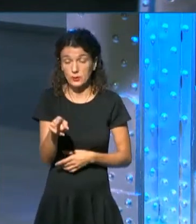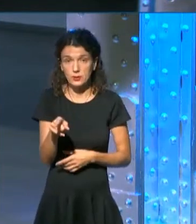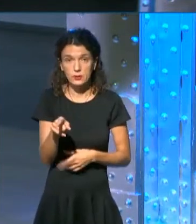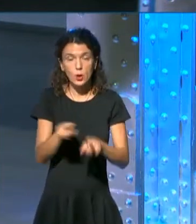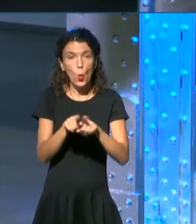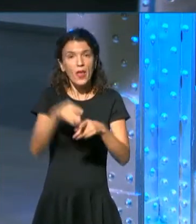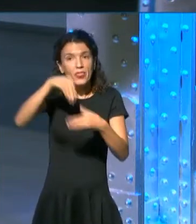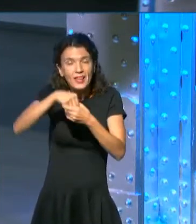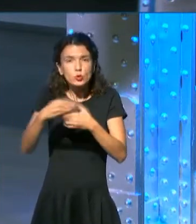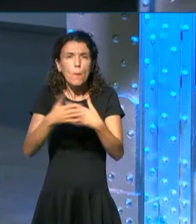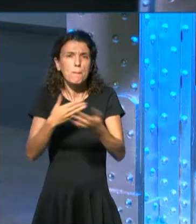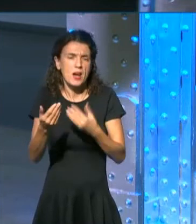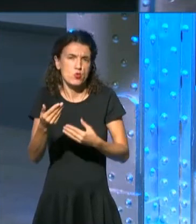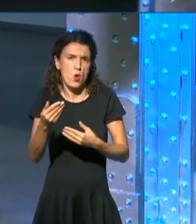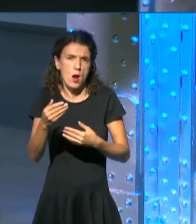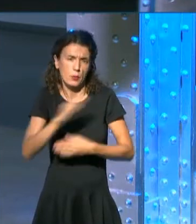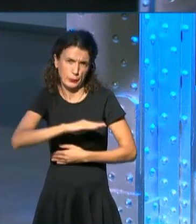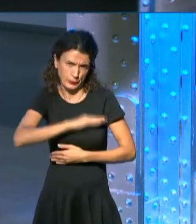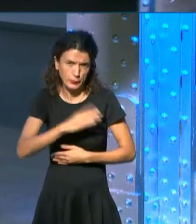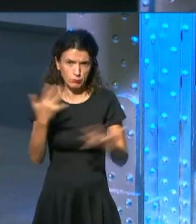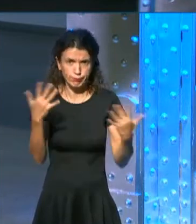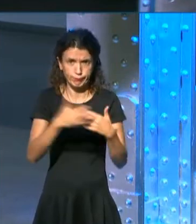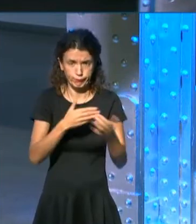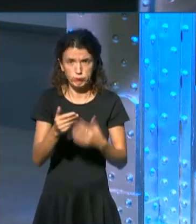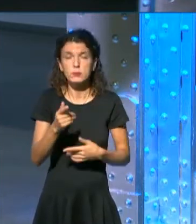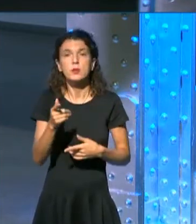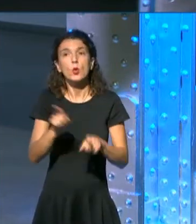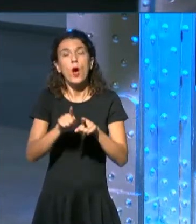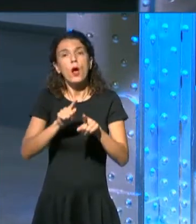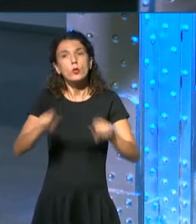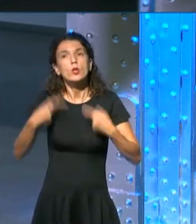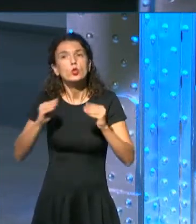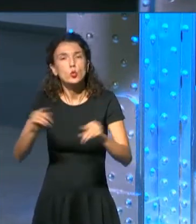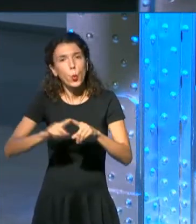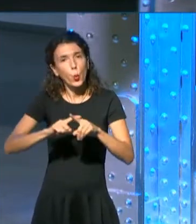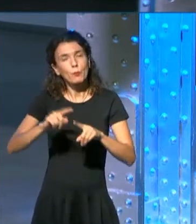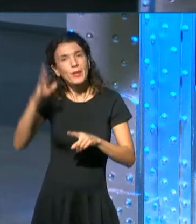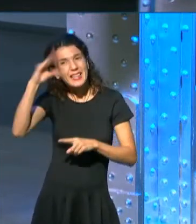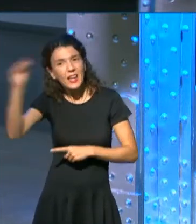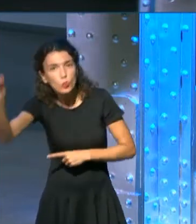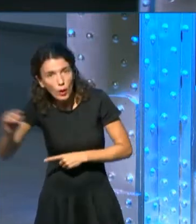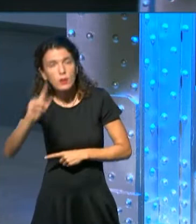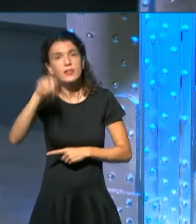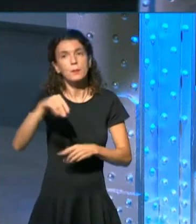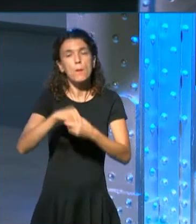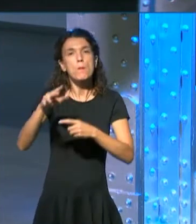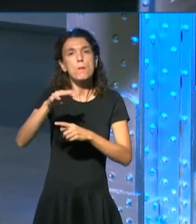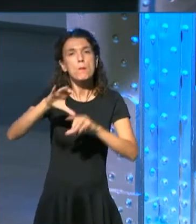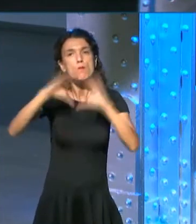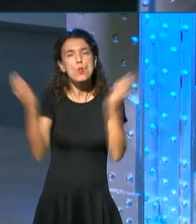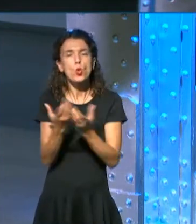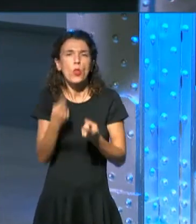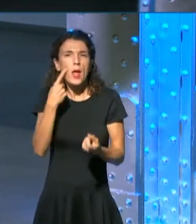una componente manual muy grande, es de naturaleza intelectual y se mueve en un mundo de mucha